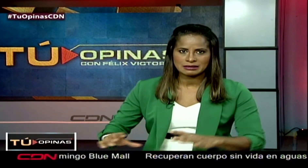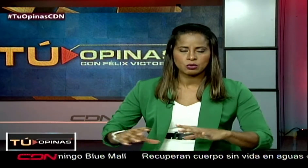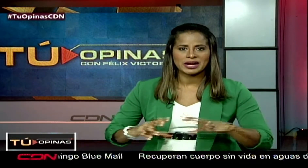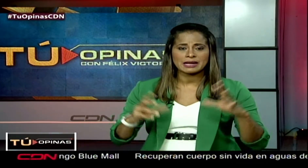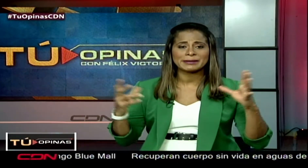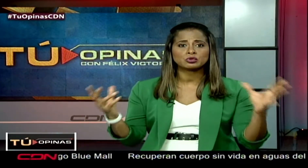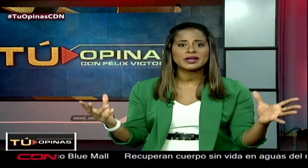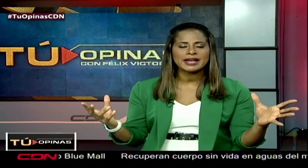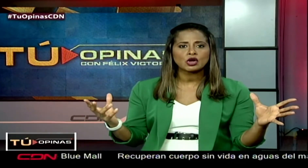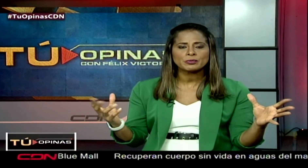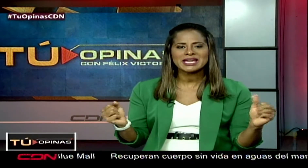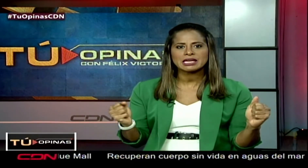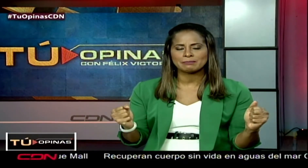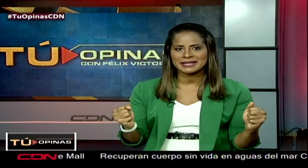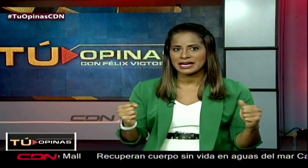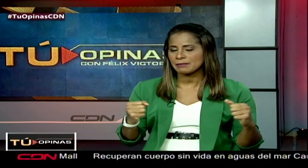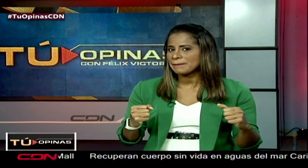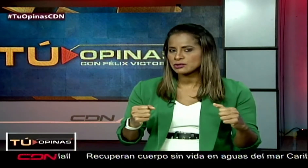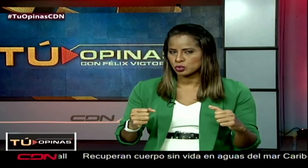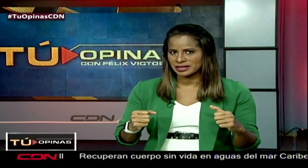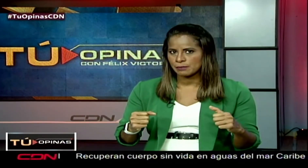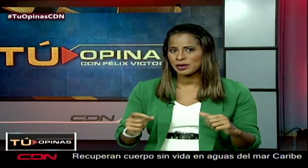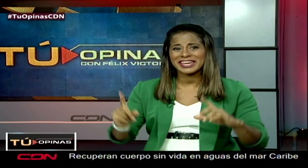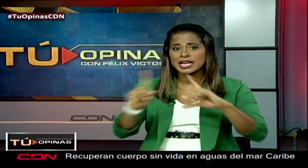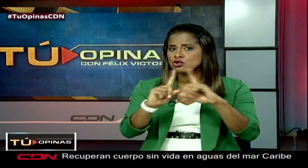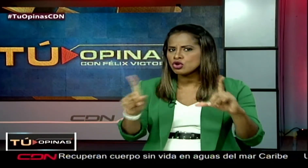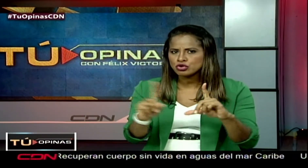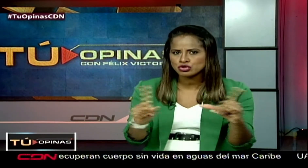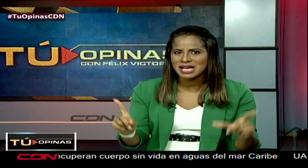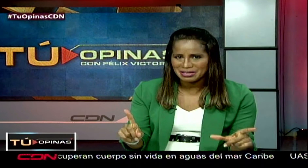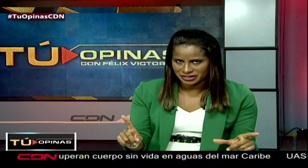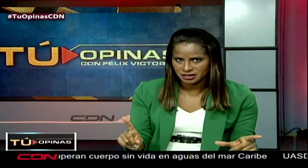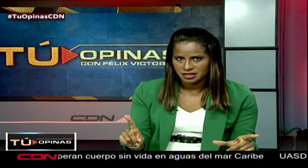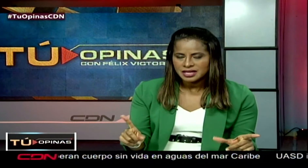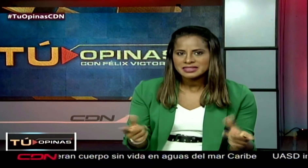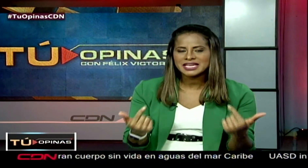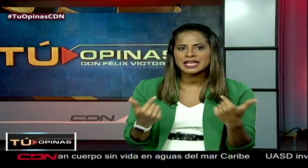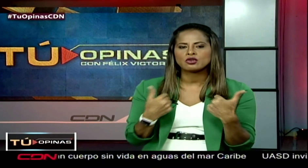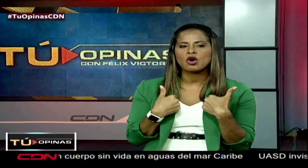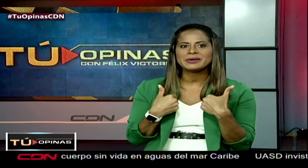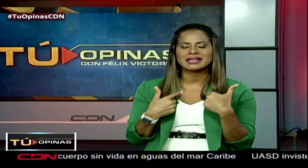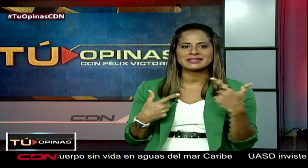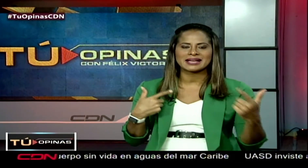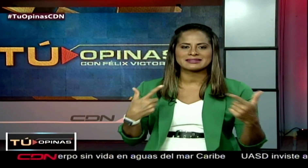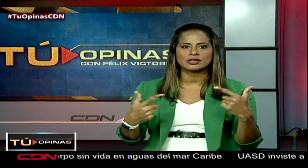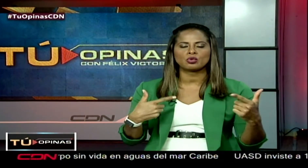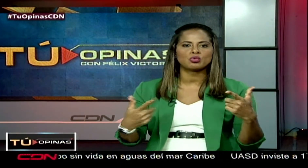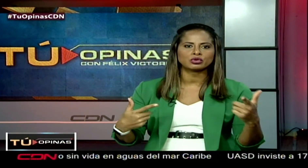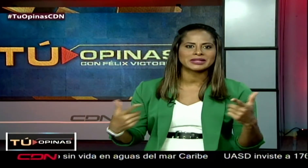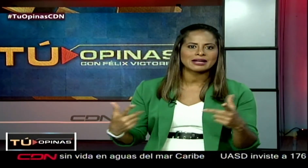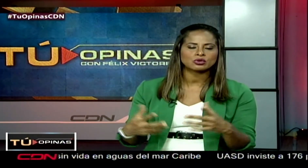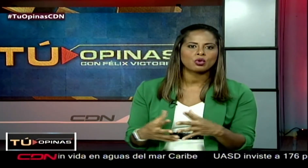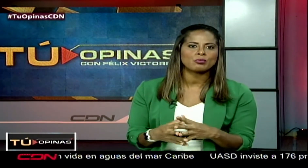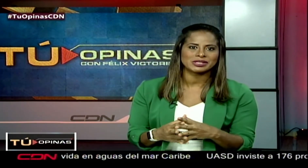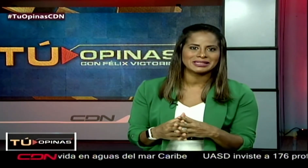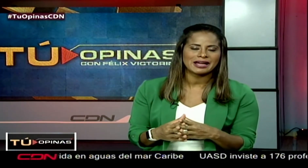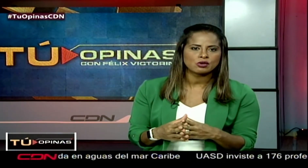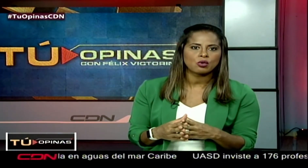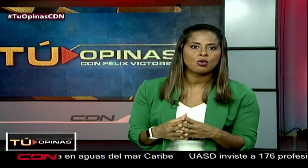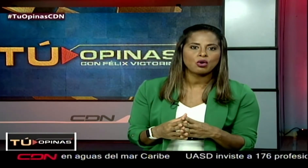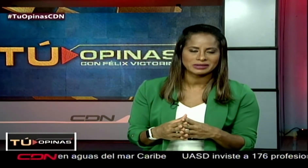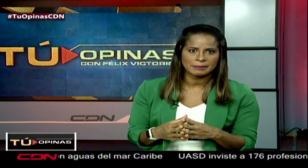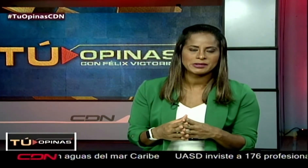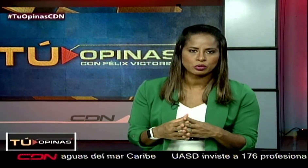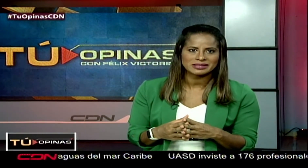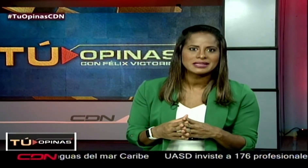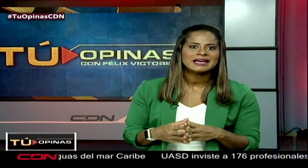es una reapertura de la economía que implica que más personas que puede que no saben tienen COVID estén haciendo un contacto comunitario